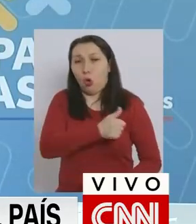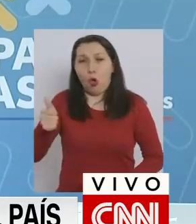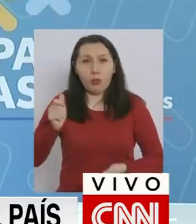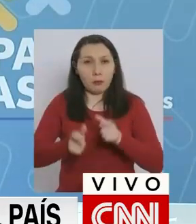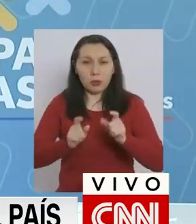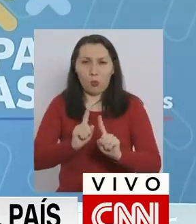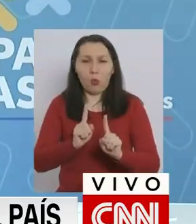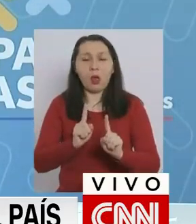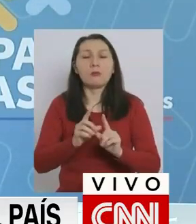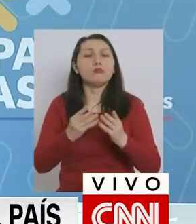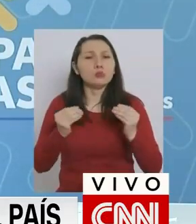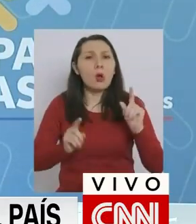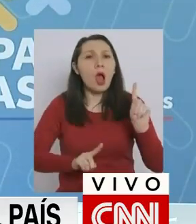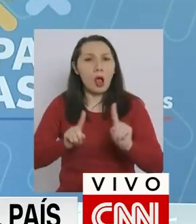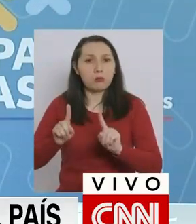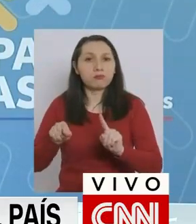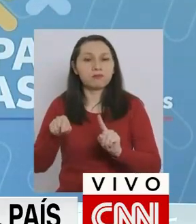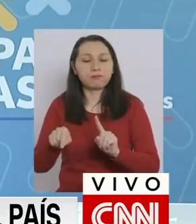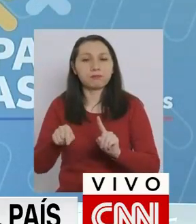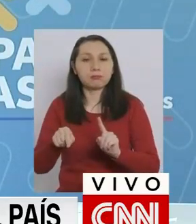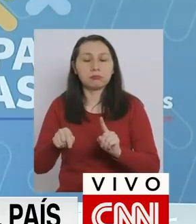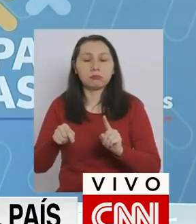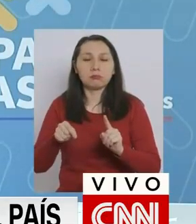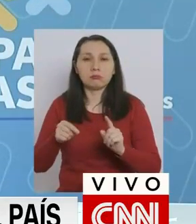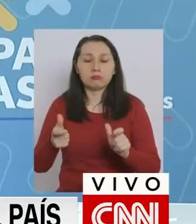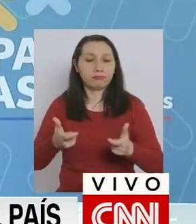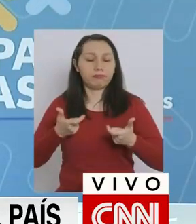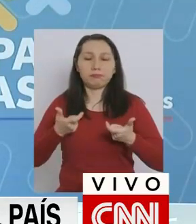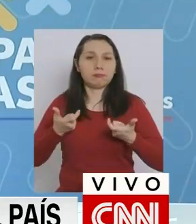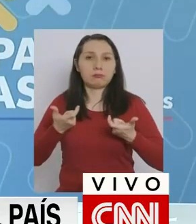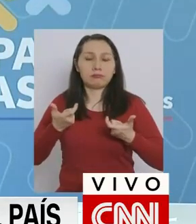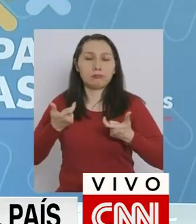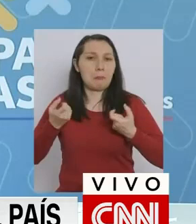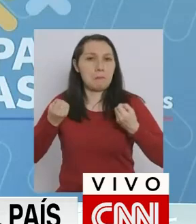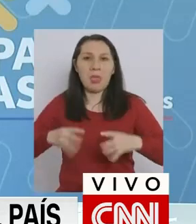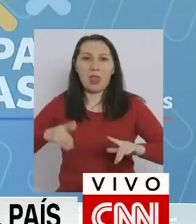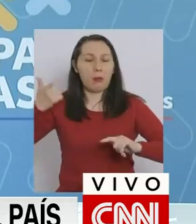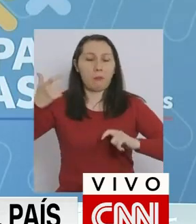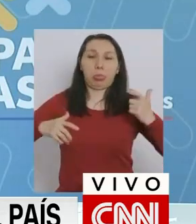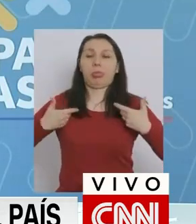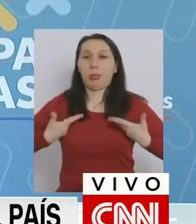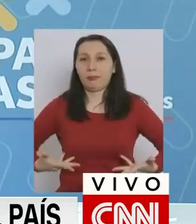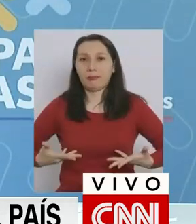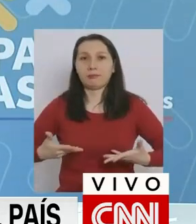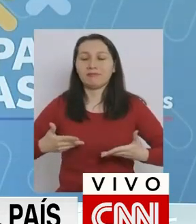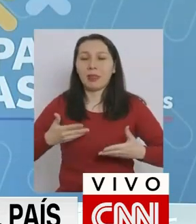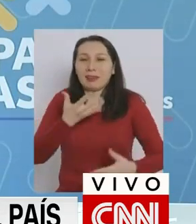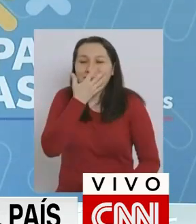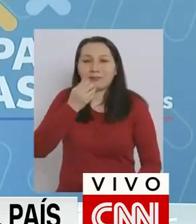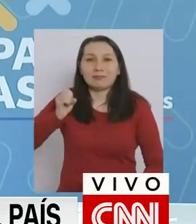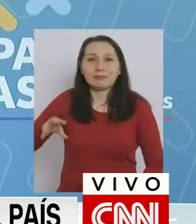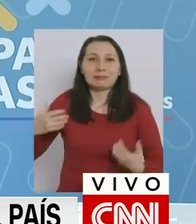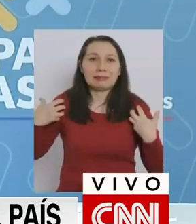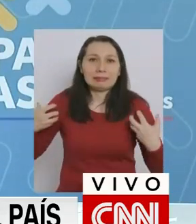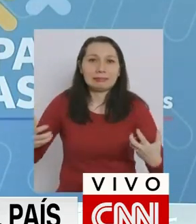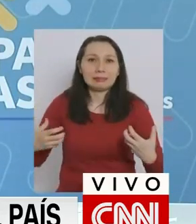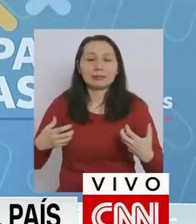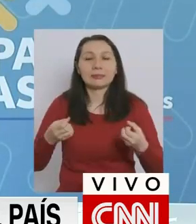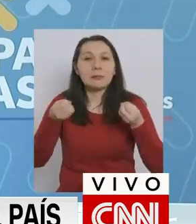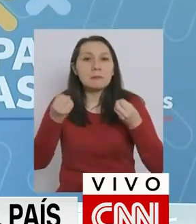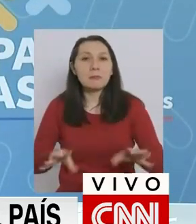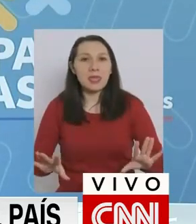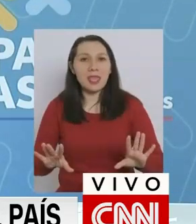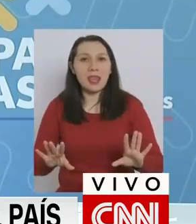personas, pierden la capacidad de autocontrol y obviamente se sacan la mascarilla,